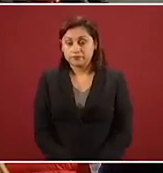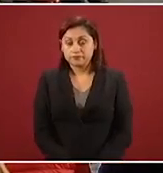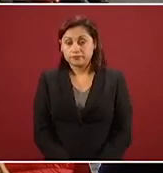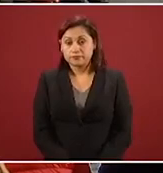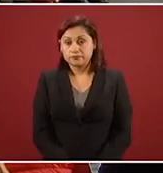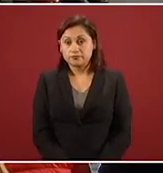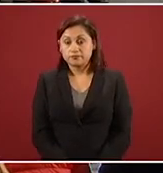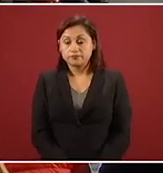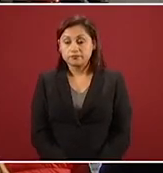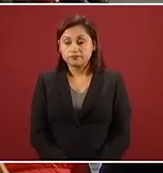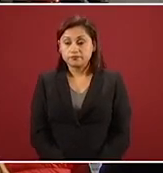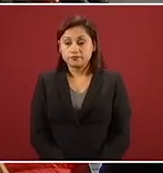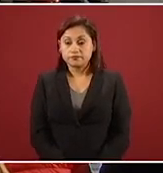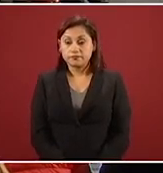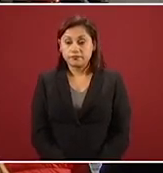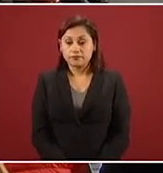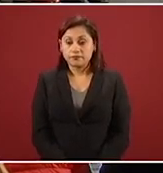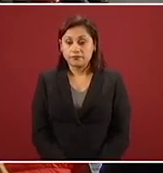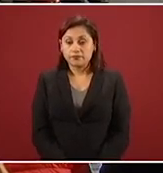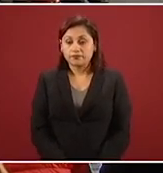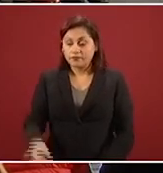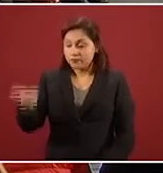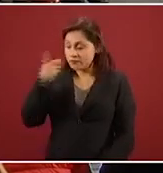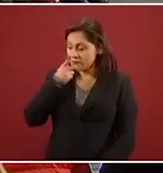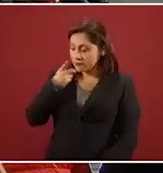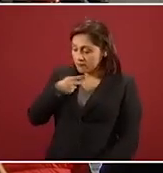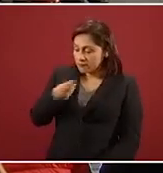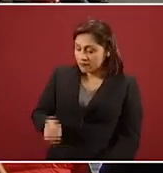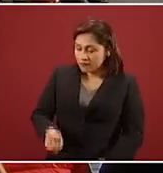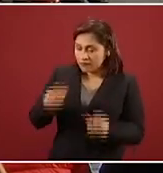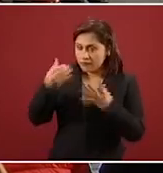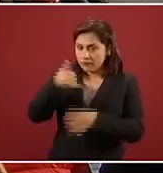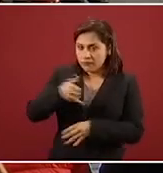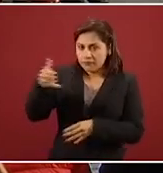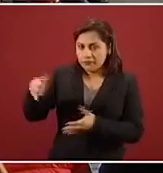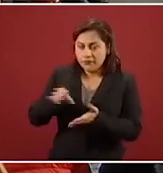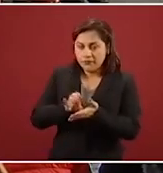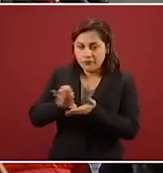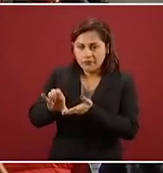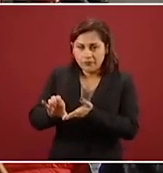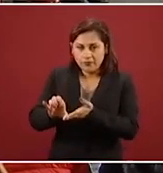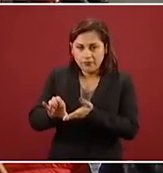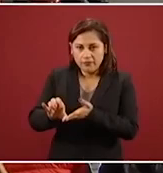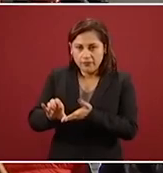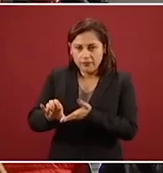Si repites la cantidad de créditos reestructurados. De los dos programas son